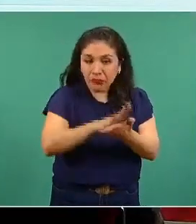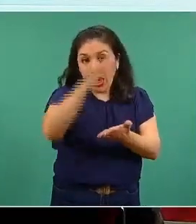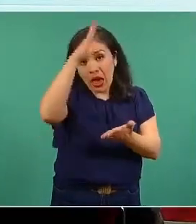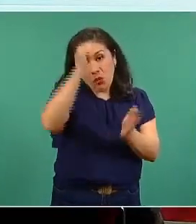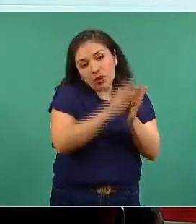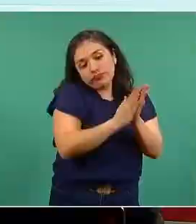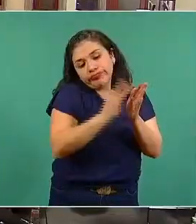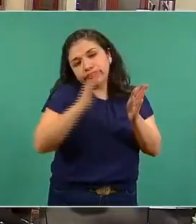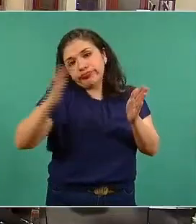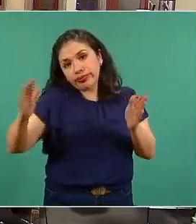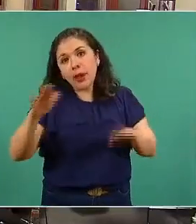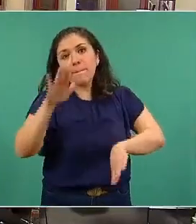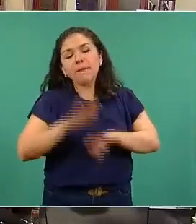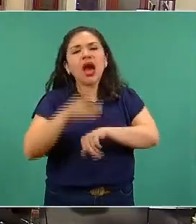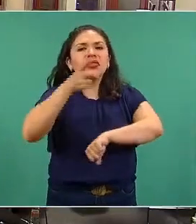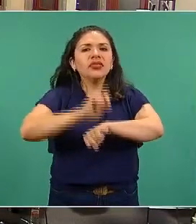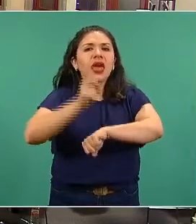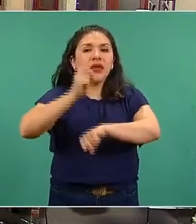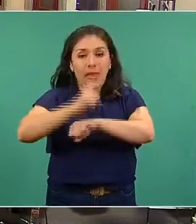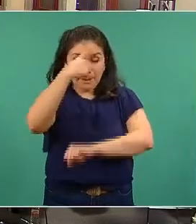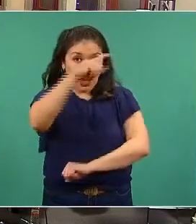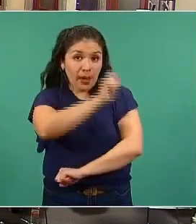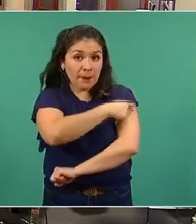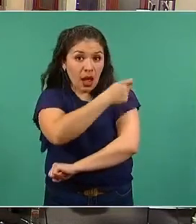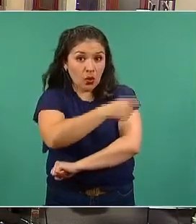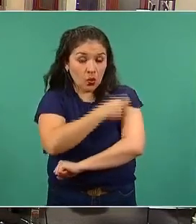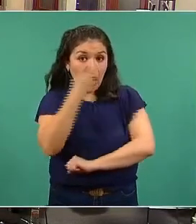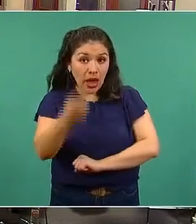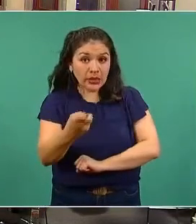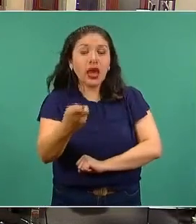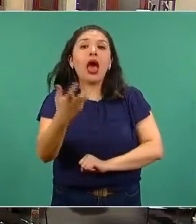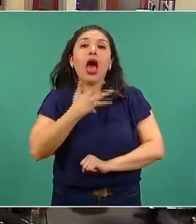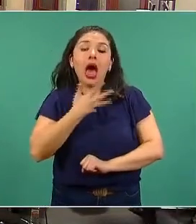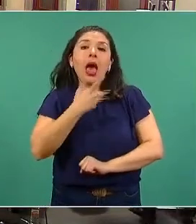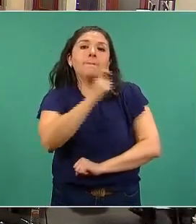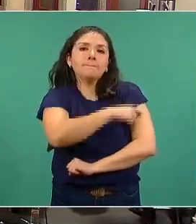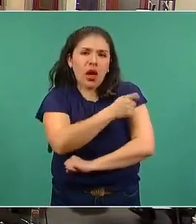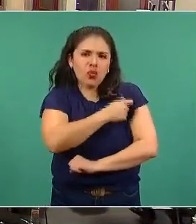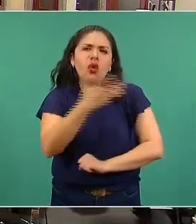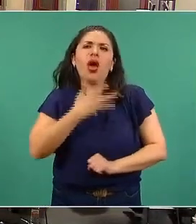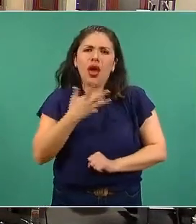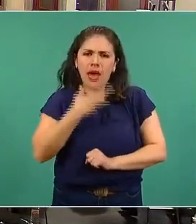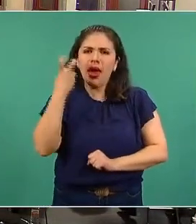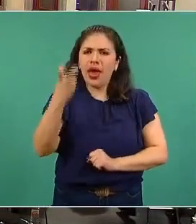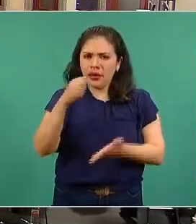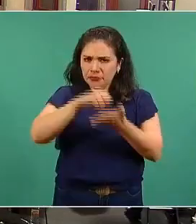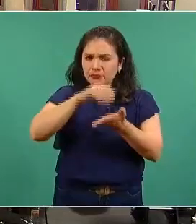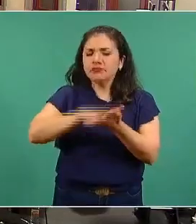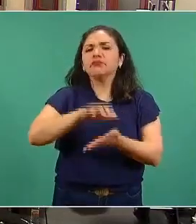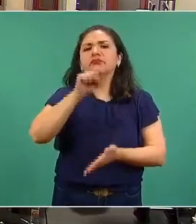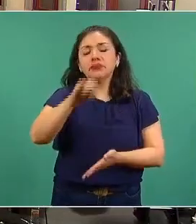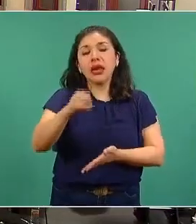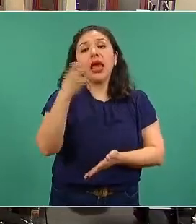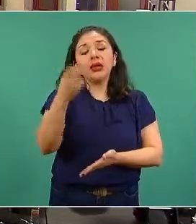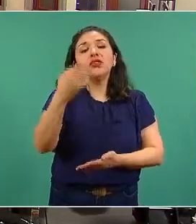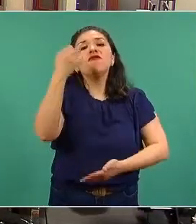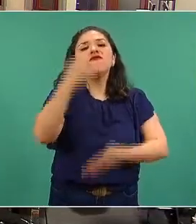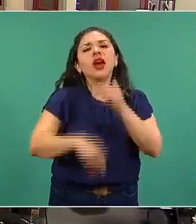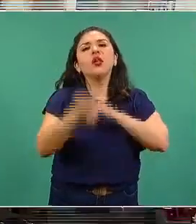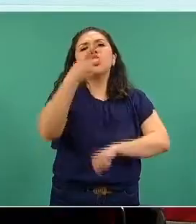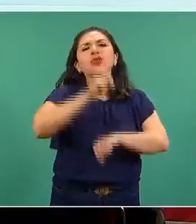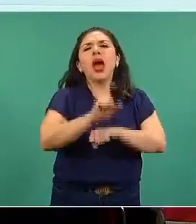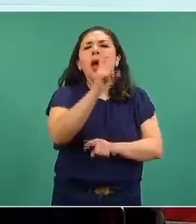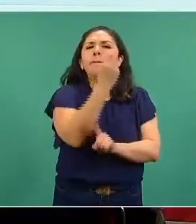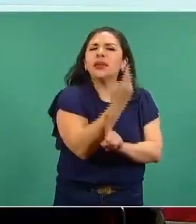los otros días de la vacunación que han sido vacunados, que aquí están precisamente, con excepción del 25 y